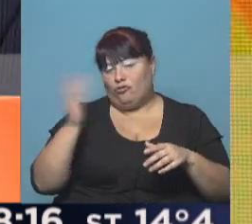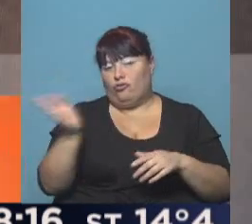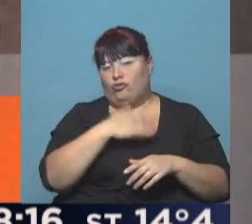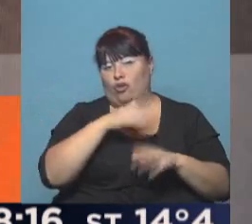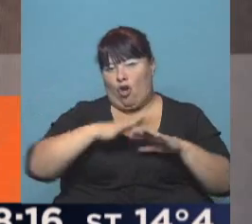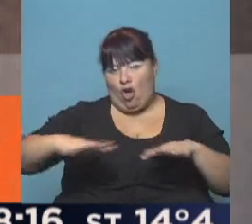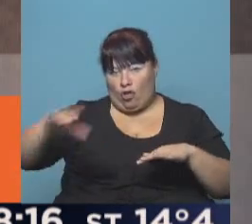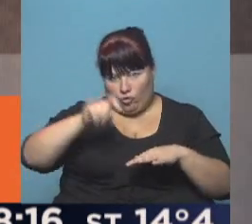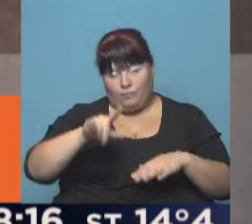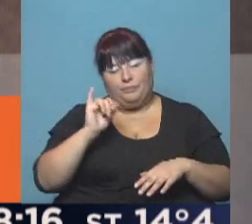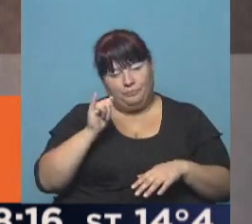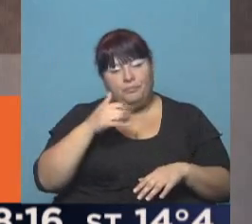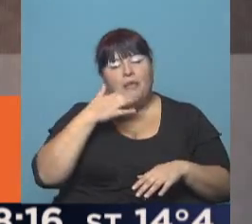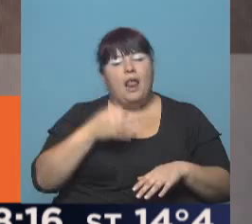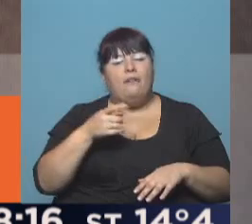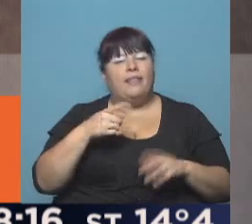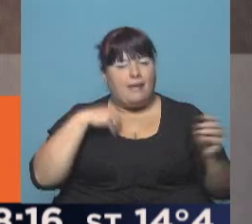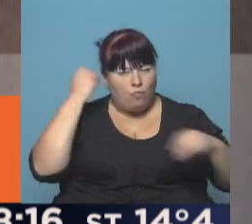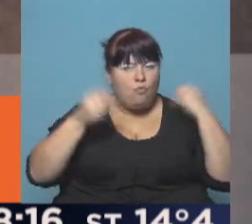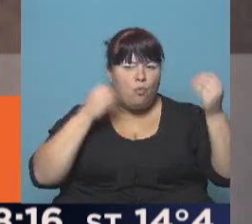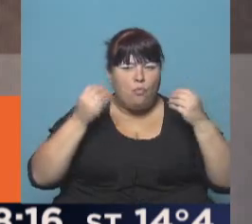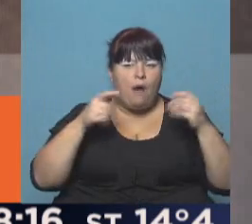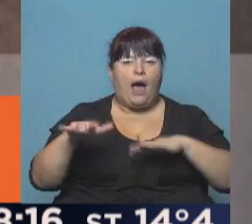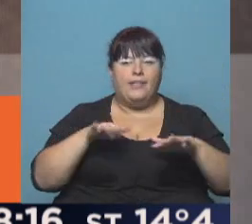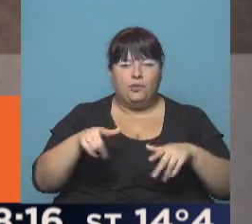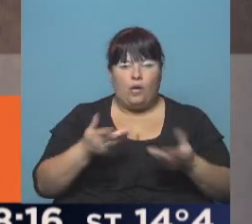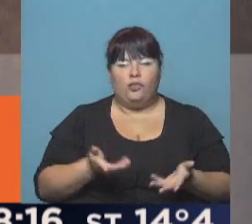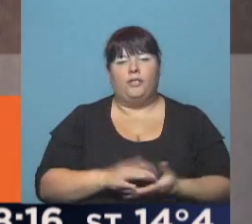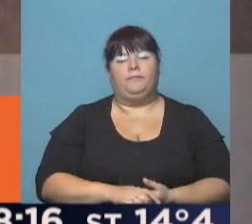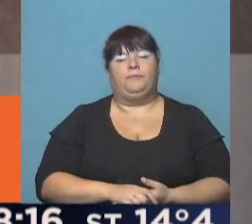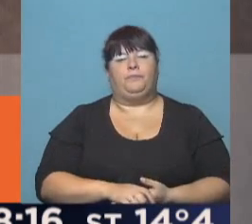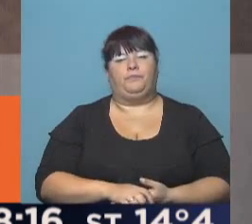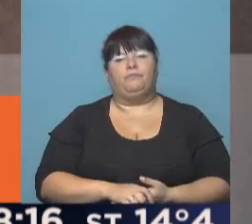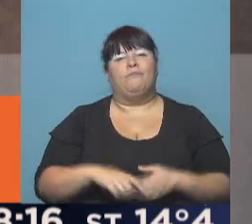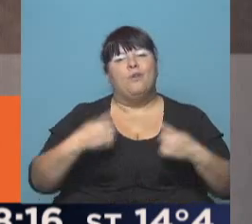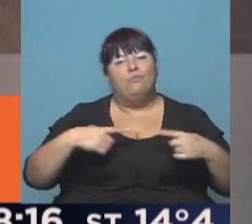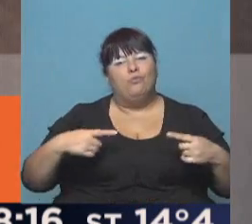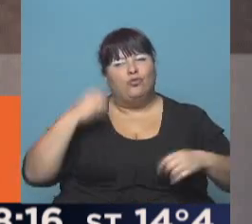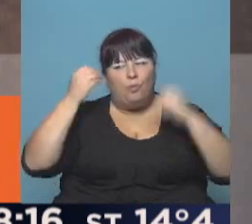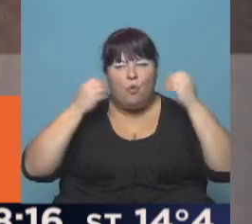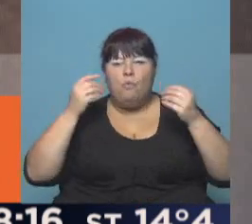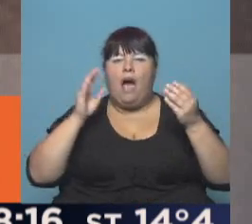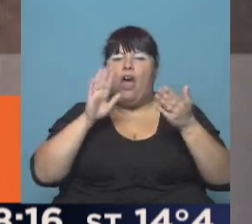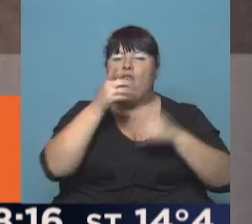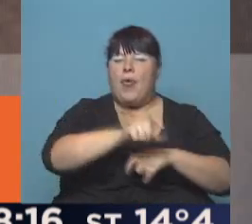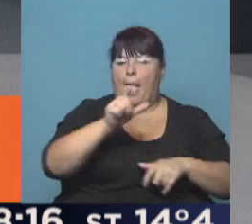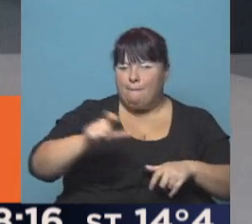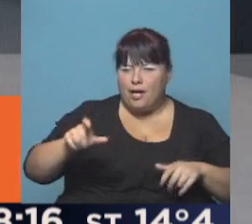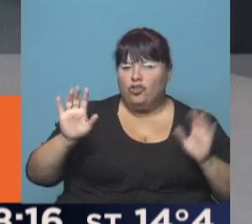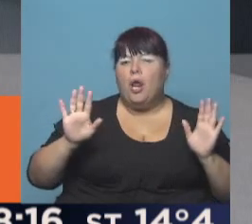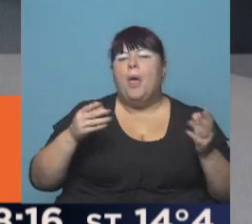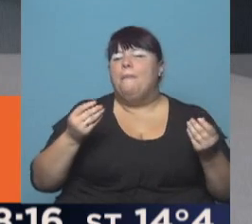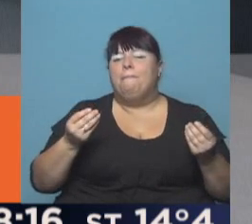sección donde estas cosas sí la verdad que es preocupante la situación ahí hay mucha preocupación de todos los vecinos pero